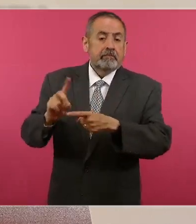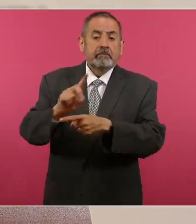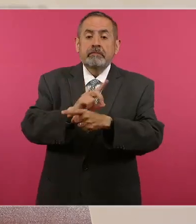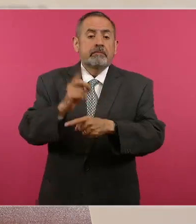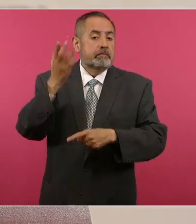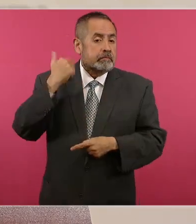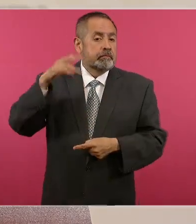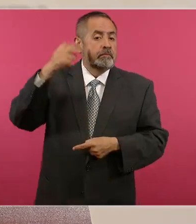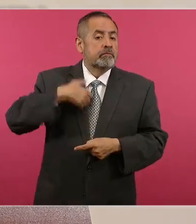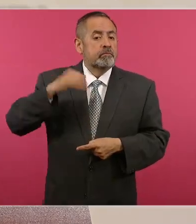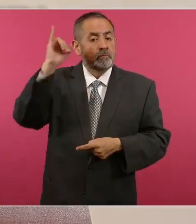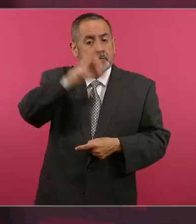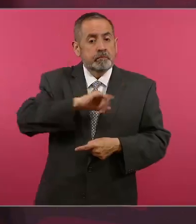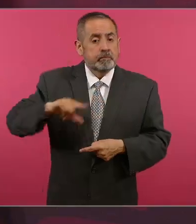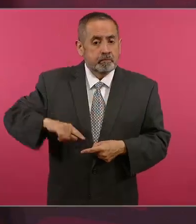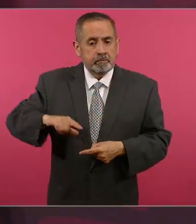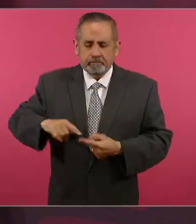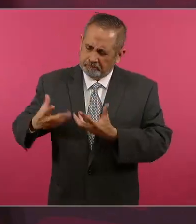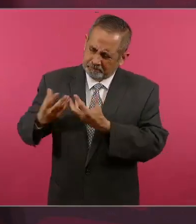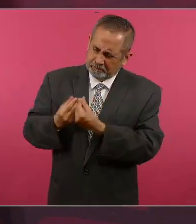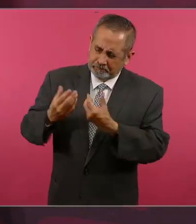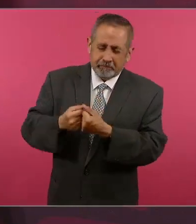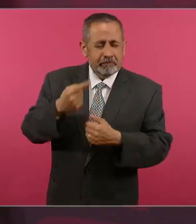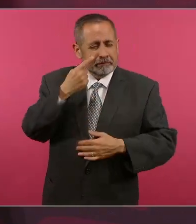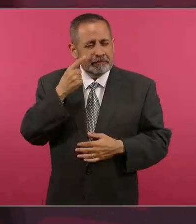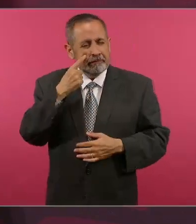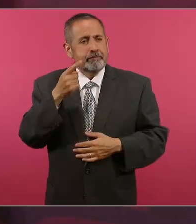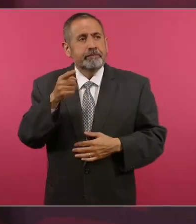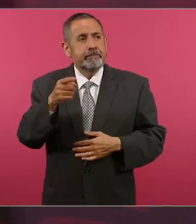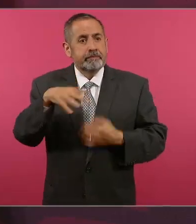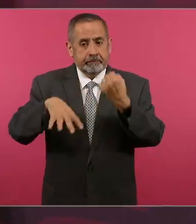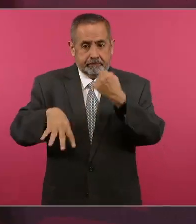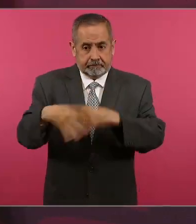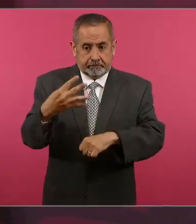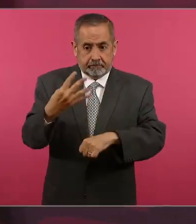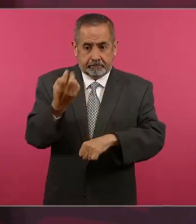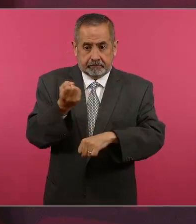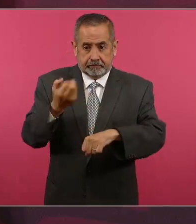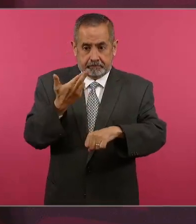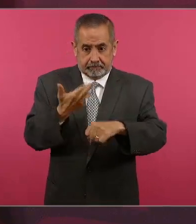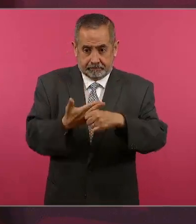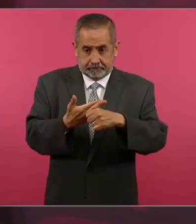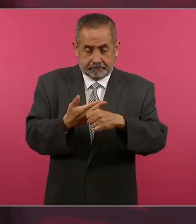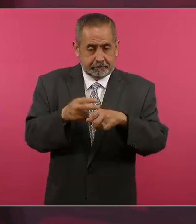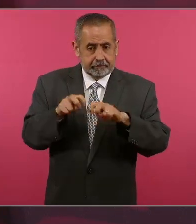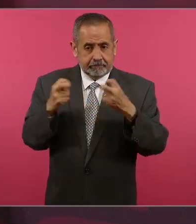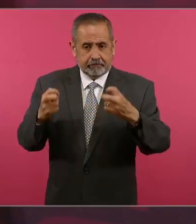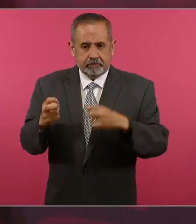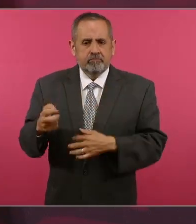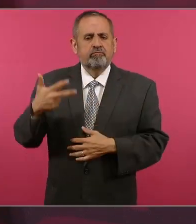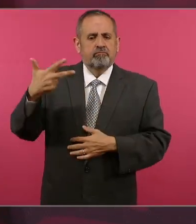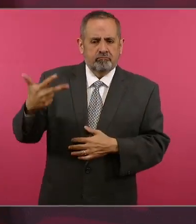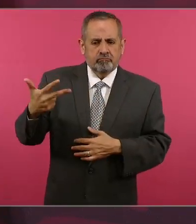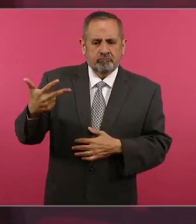gobierno. De 14 secretarías, 8